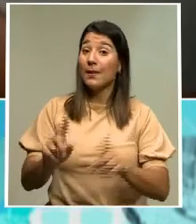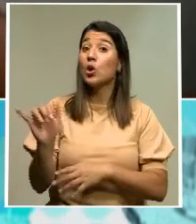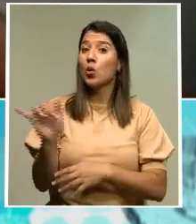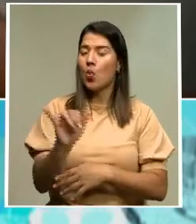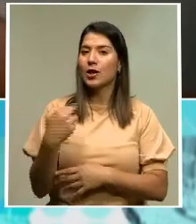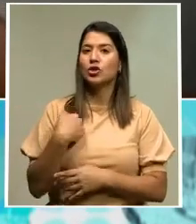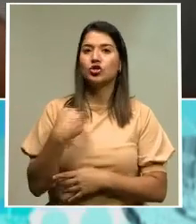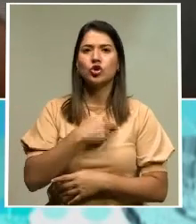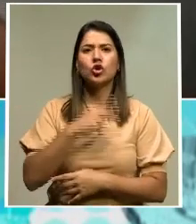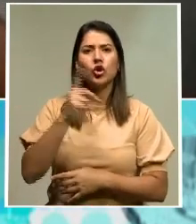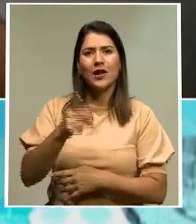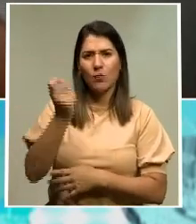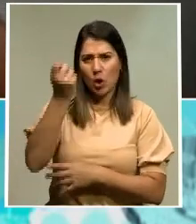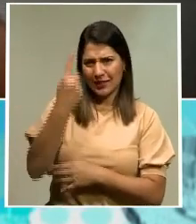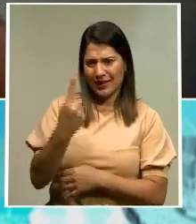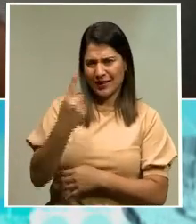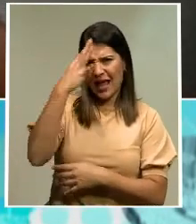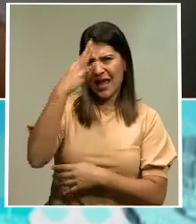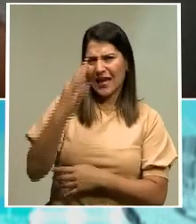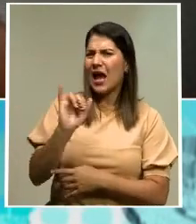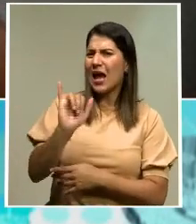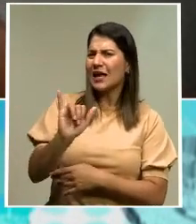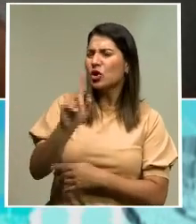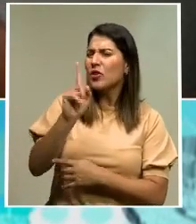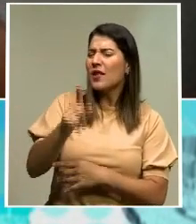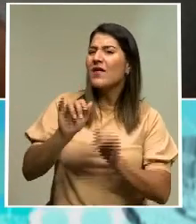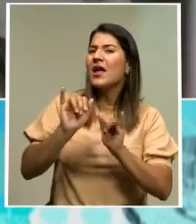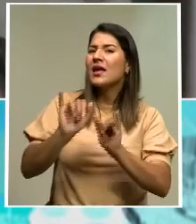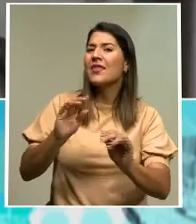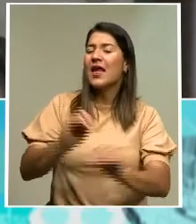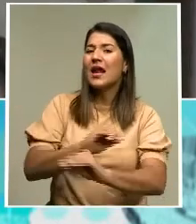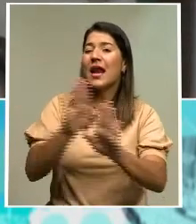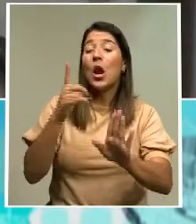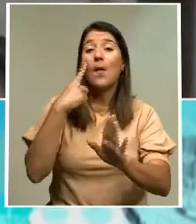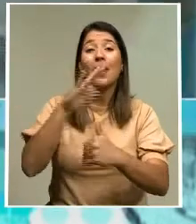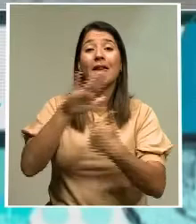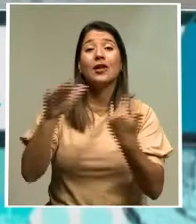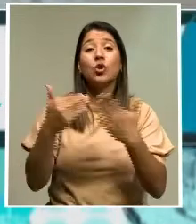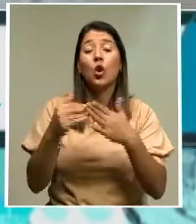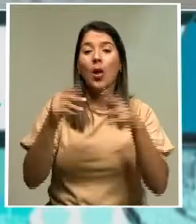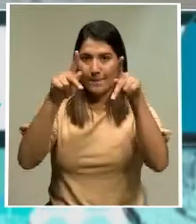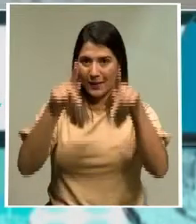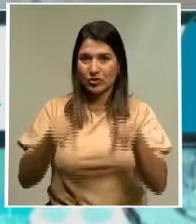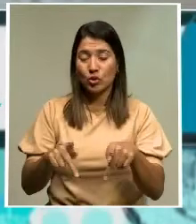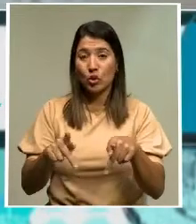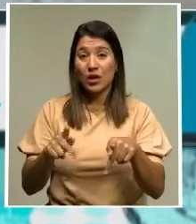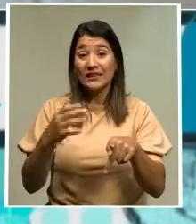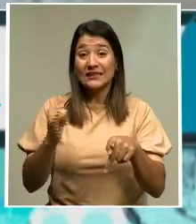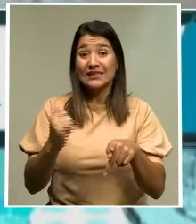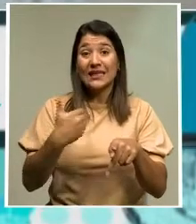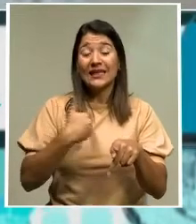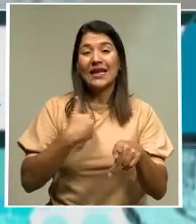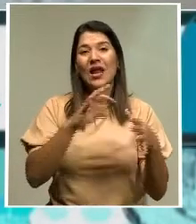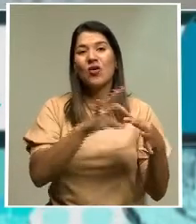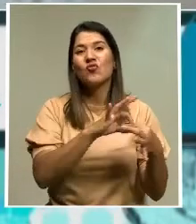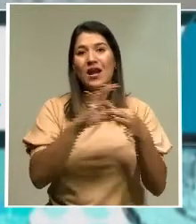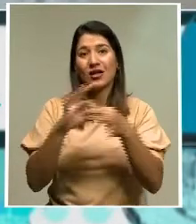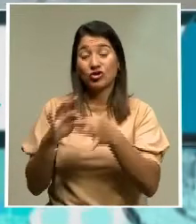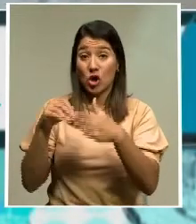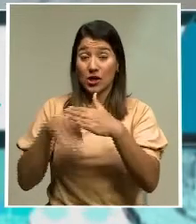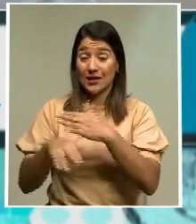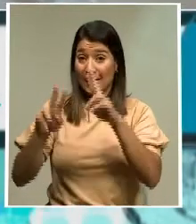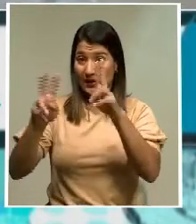que comprender, y yo creo que esto le tiene que quedar muy claro a toda la gente, digamos, que está involucrada en el